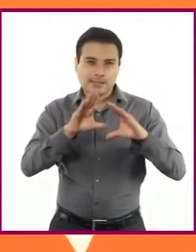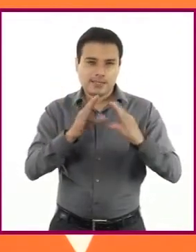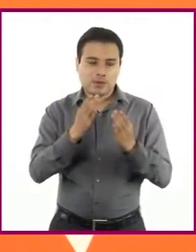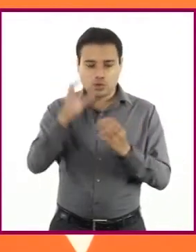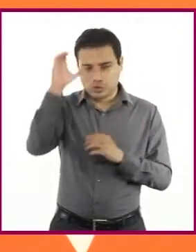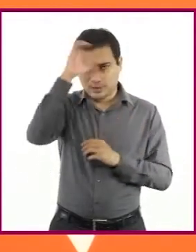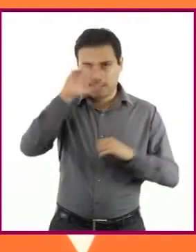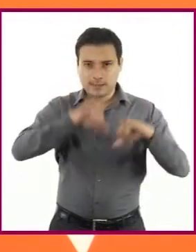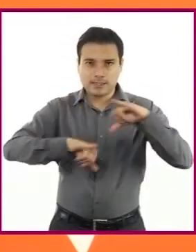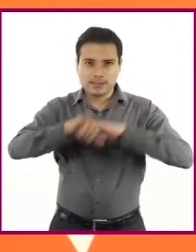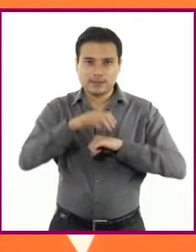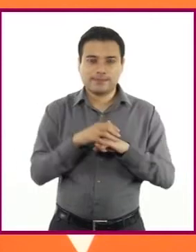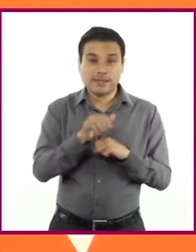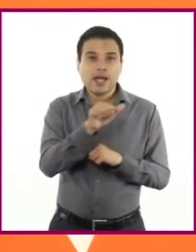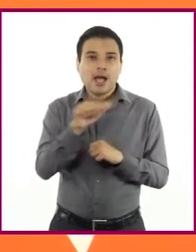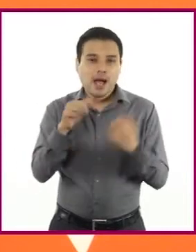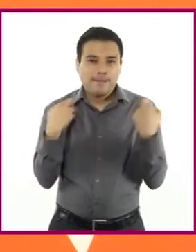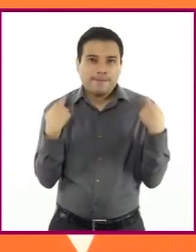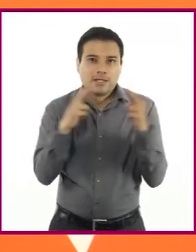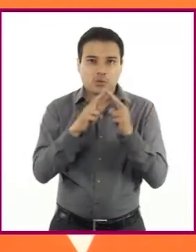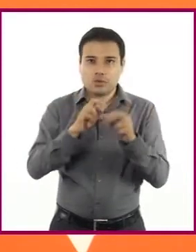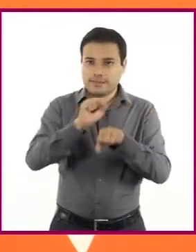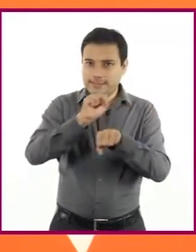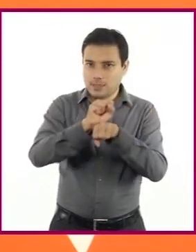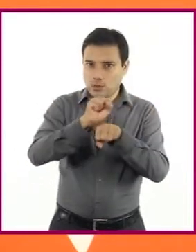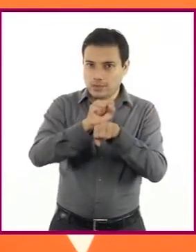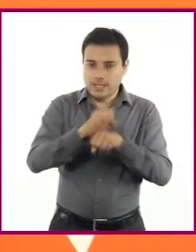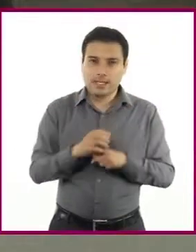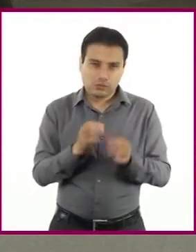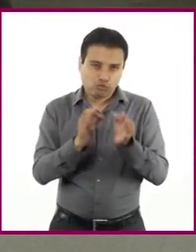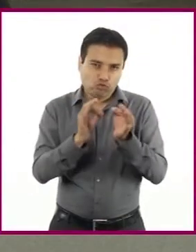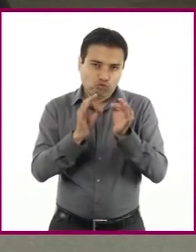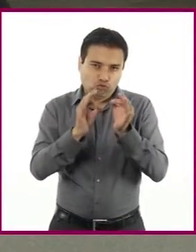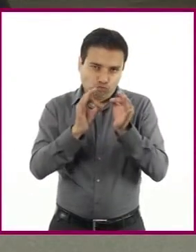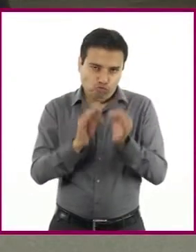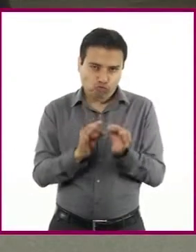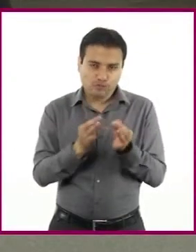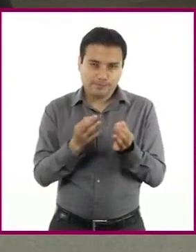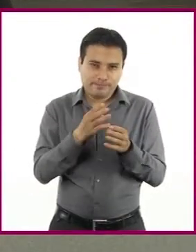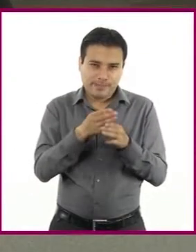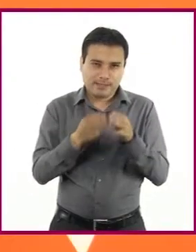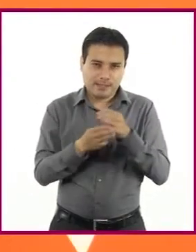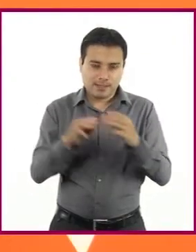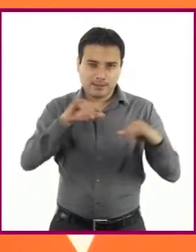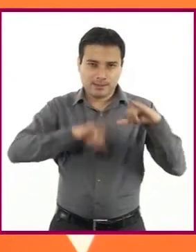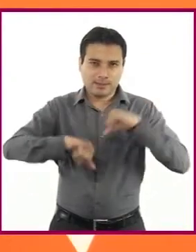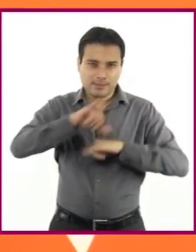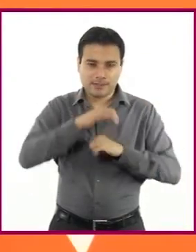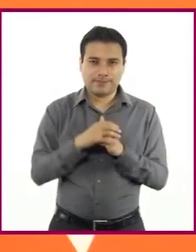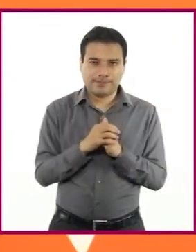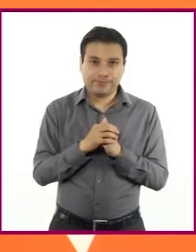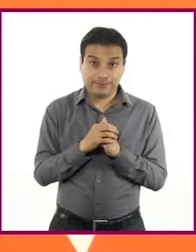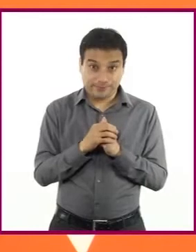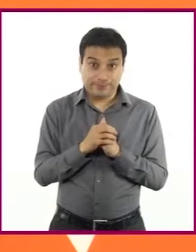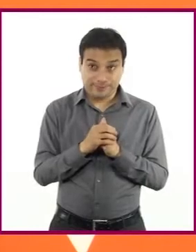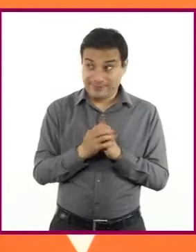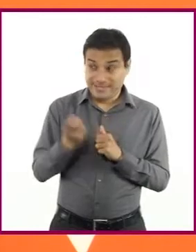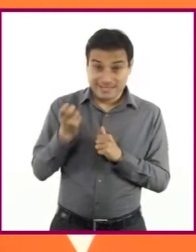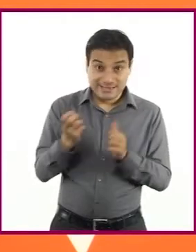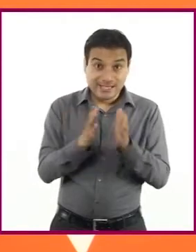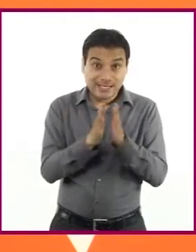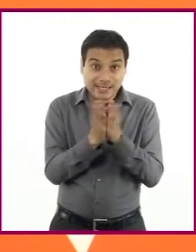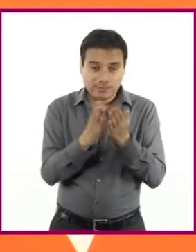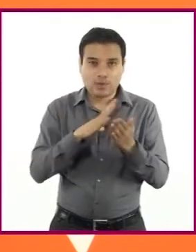a profesores de secundaria que imparten la asignatura de química. Este material está integrado por 5 grandes